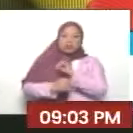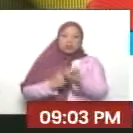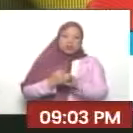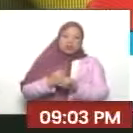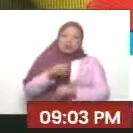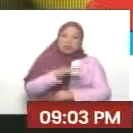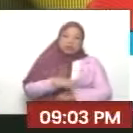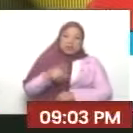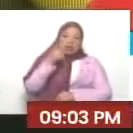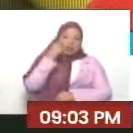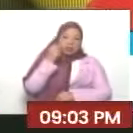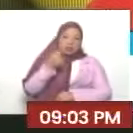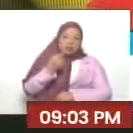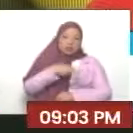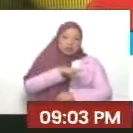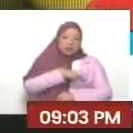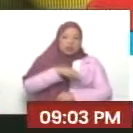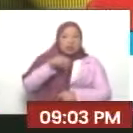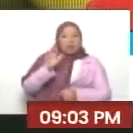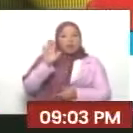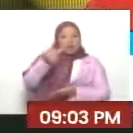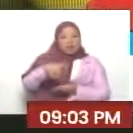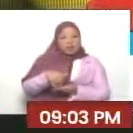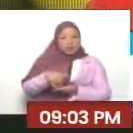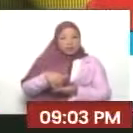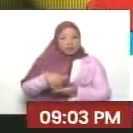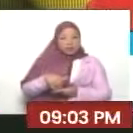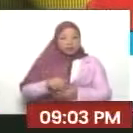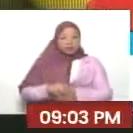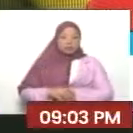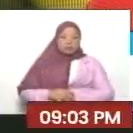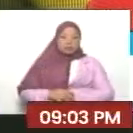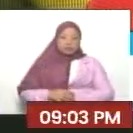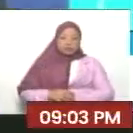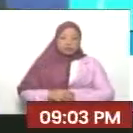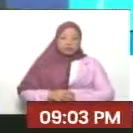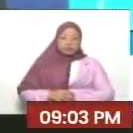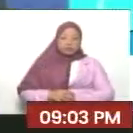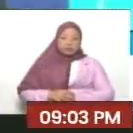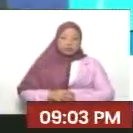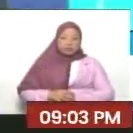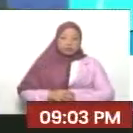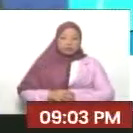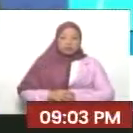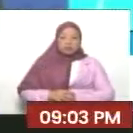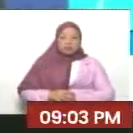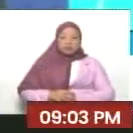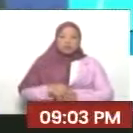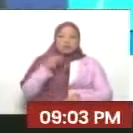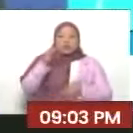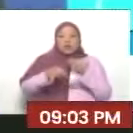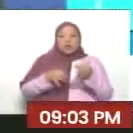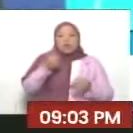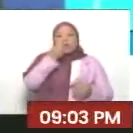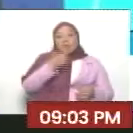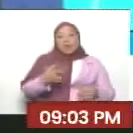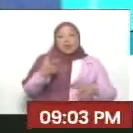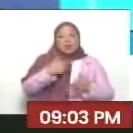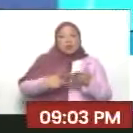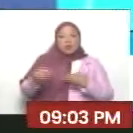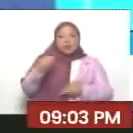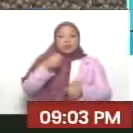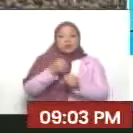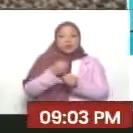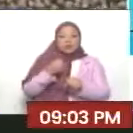resaltado mucho el estado Miranda. Correcto, Miranda hace un buen café, venía explicándolo en Con Maduro